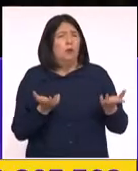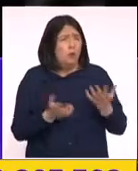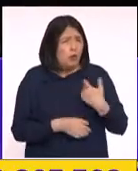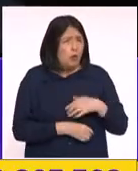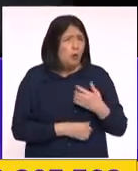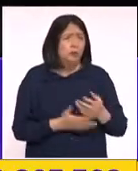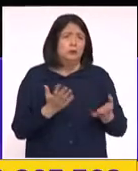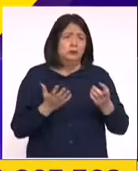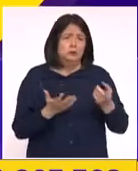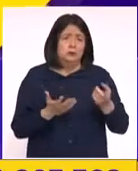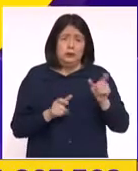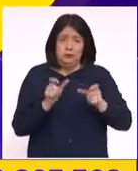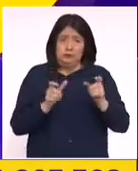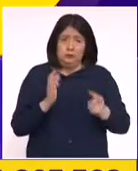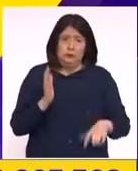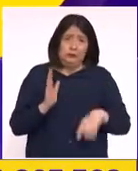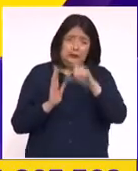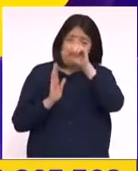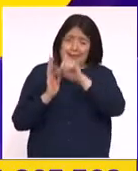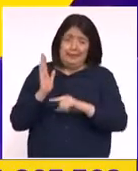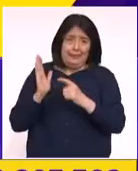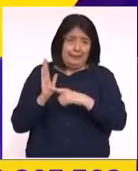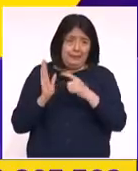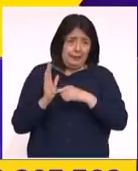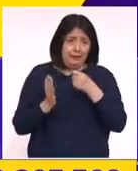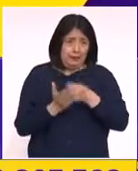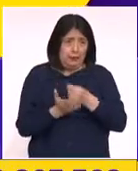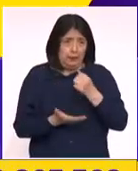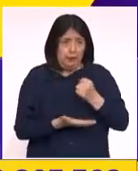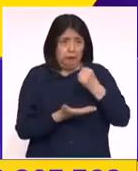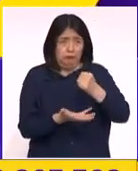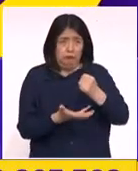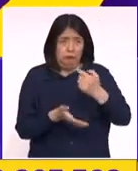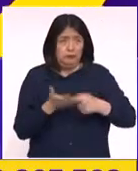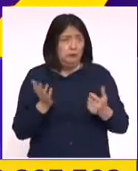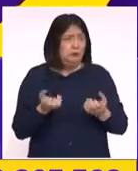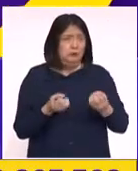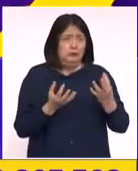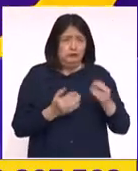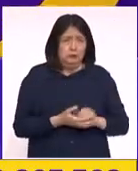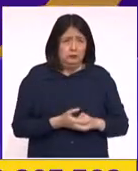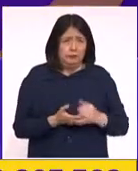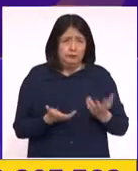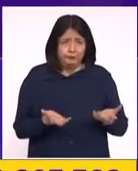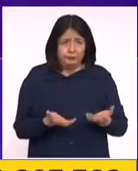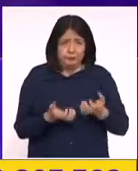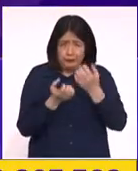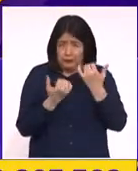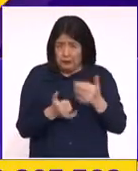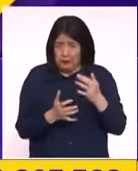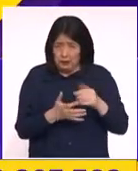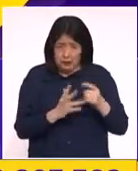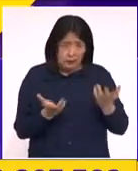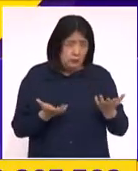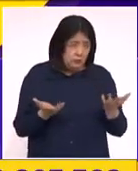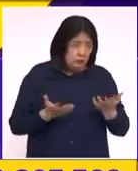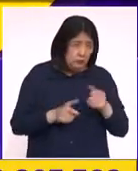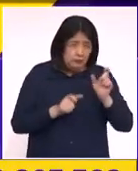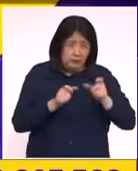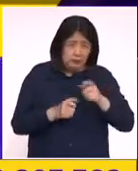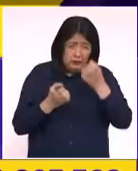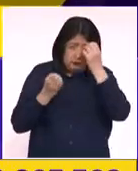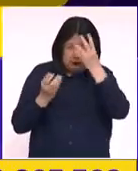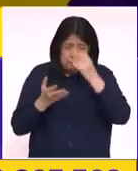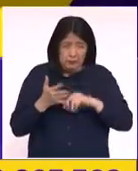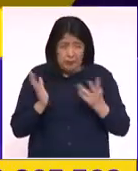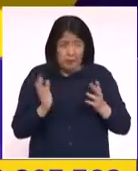la inclusión de estas personas en la lista de recompensas, digamos? ¿Esto se da a partir de una información desde la ciudadanía? Cuéntenos